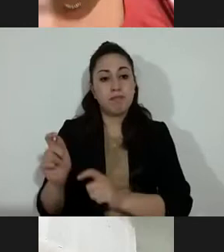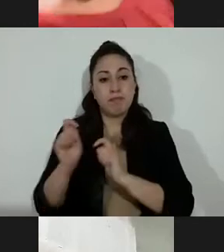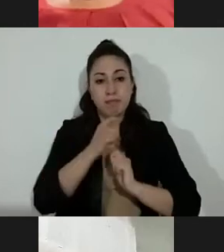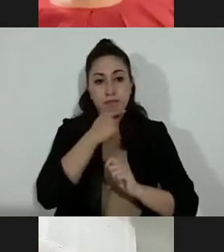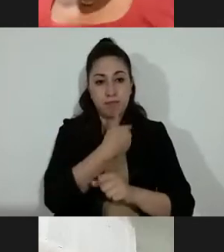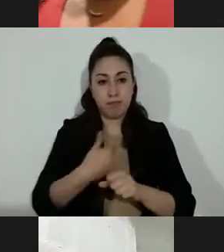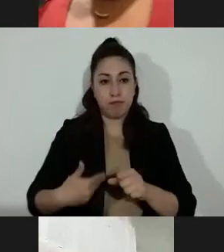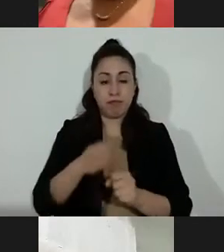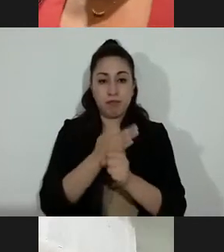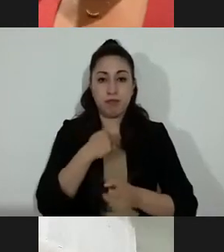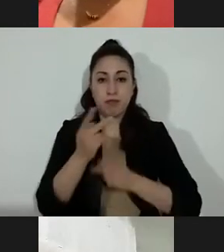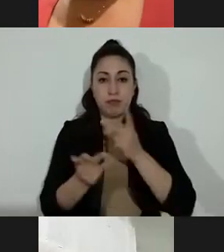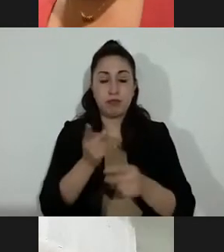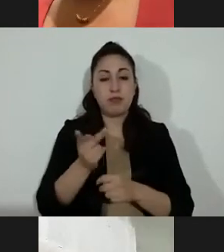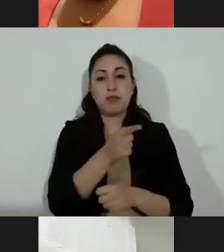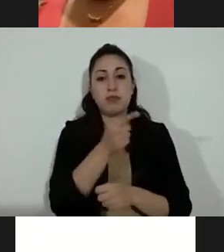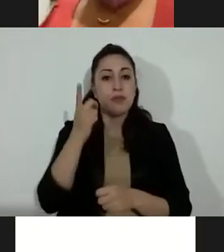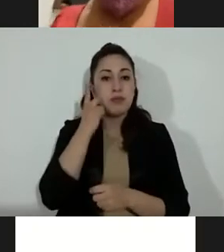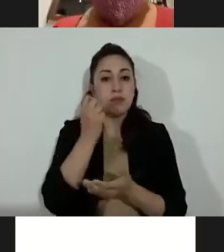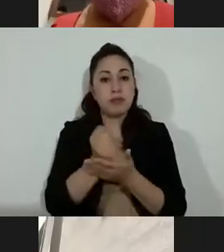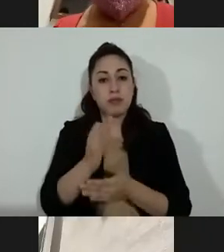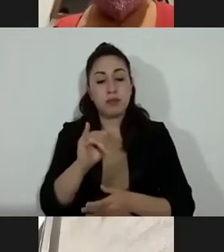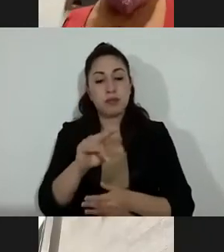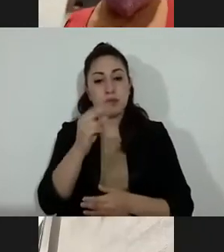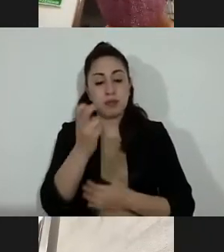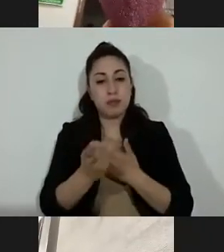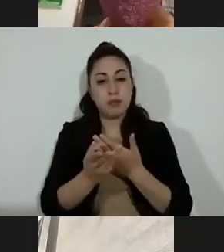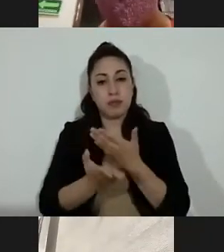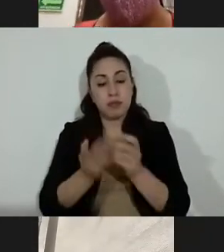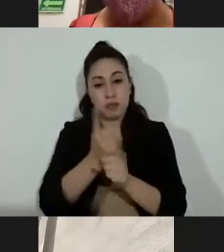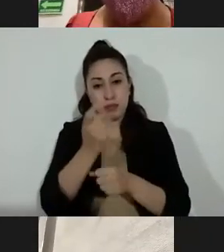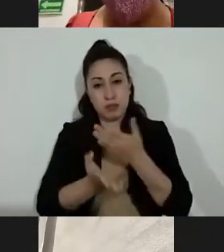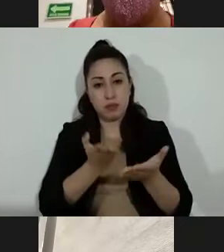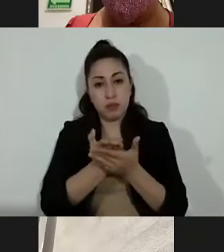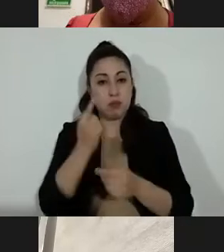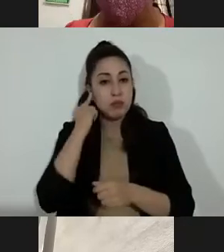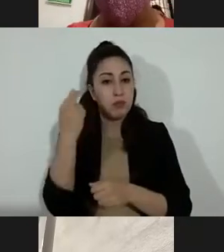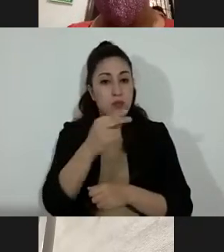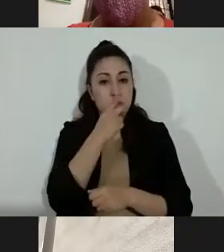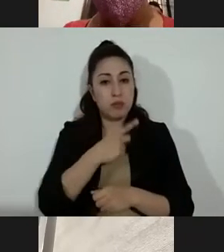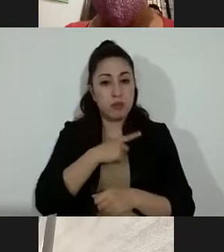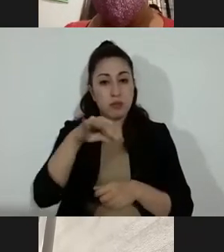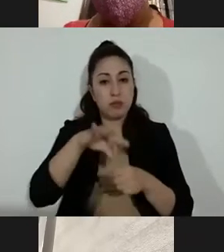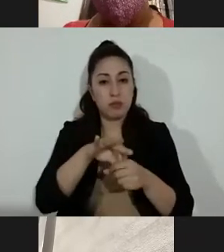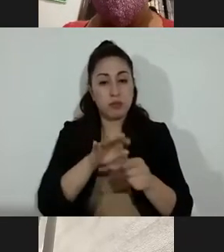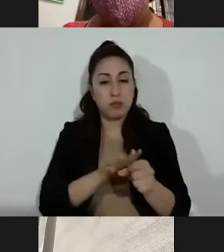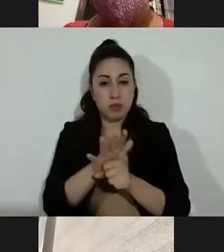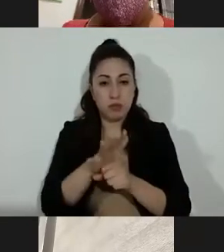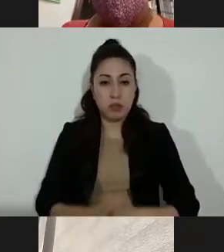somete a votación la primera modificación, por lo que procederé a mencionar su nombre y solicito amablemente indiquen el sentido de su